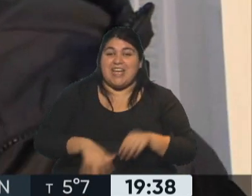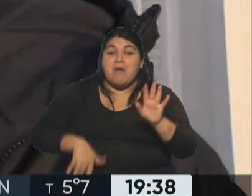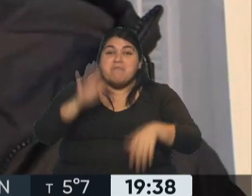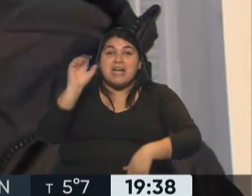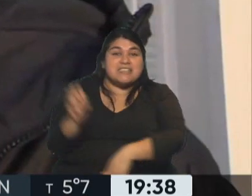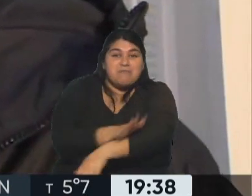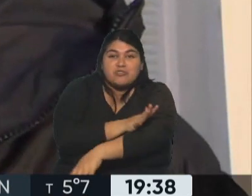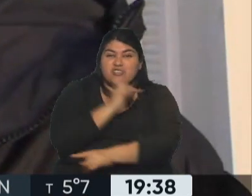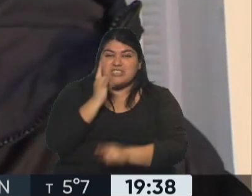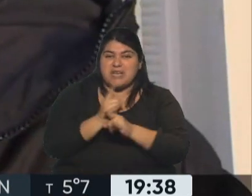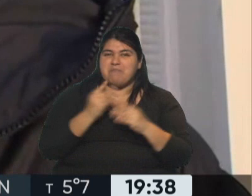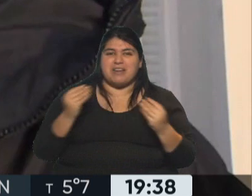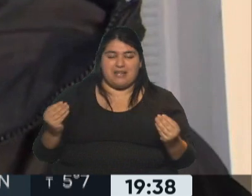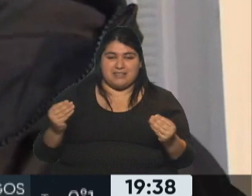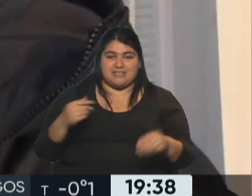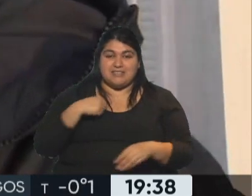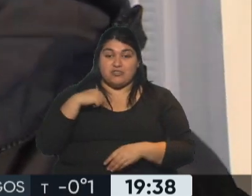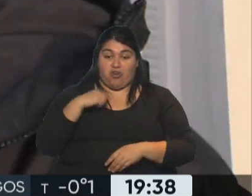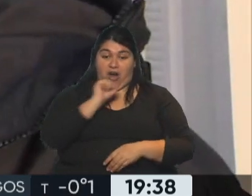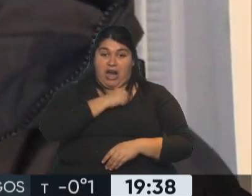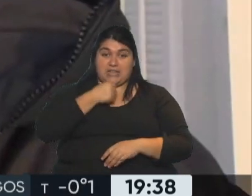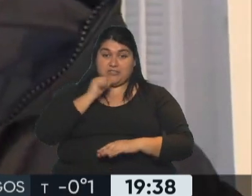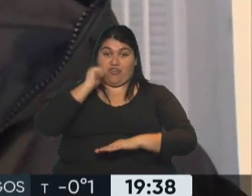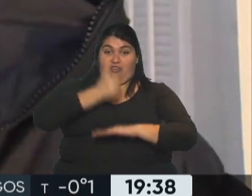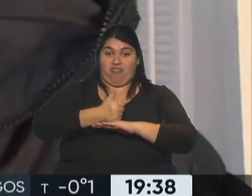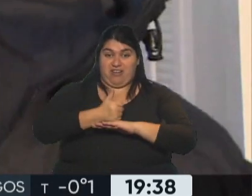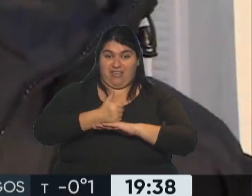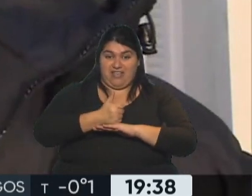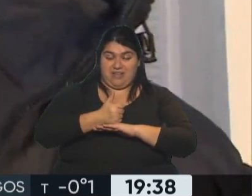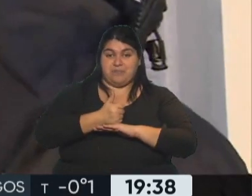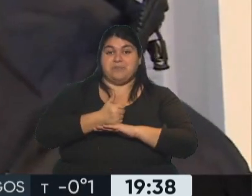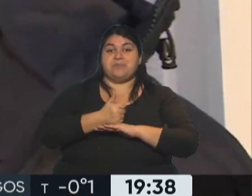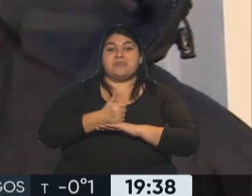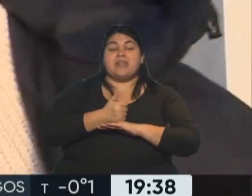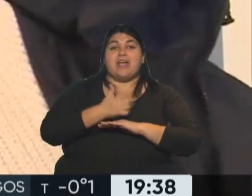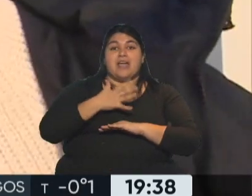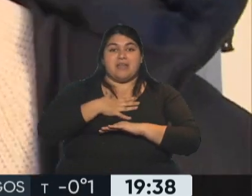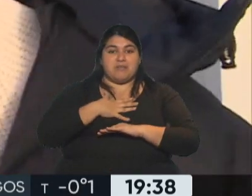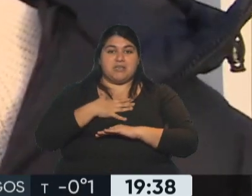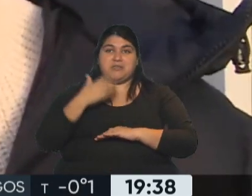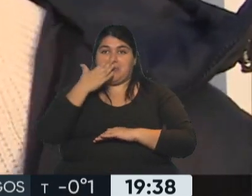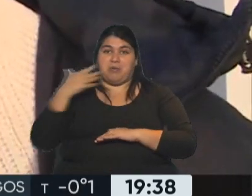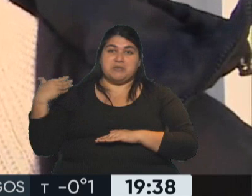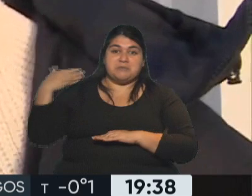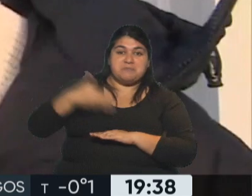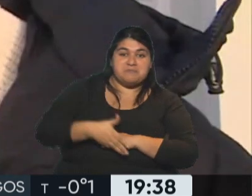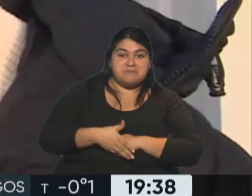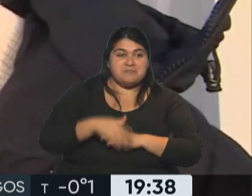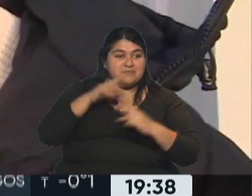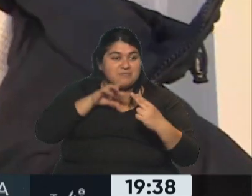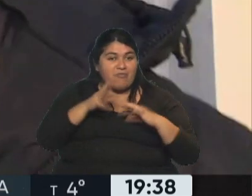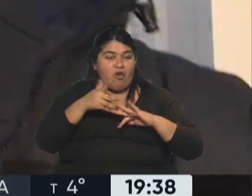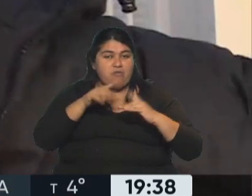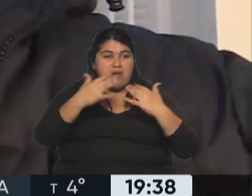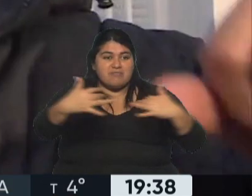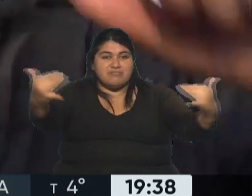que me emocionó siempre la situación de yo estar haciendo canciones en mi casa como otra noche más por ejemplo que es muy importante para mí y venir y cantar la calle que alguien se siente identificado con